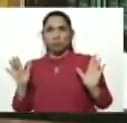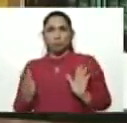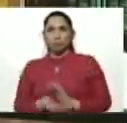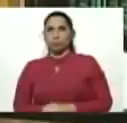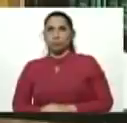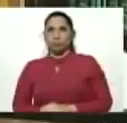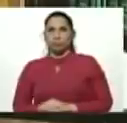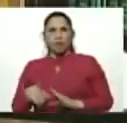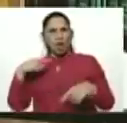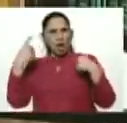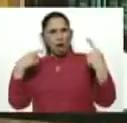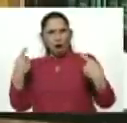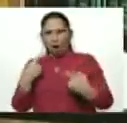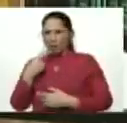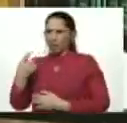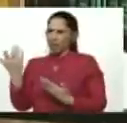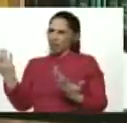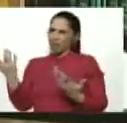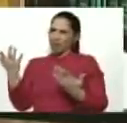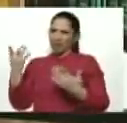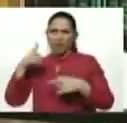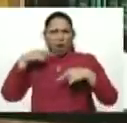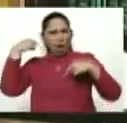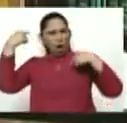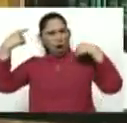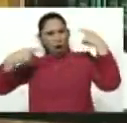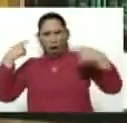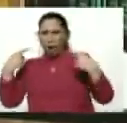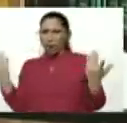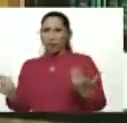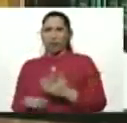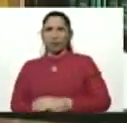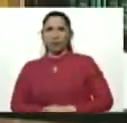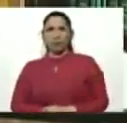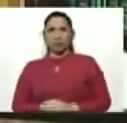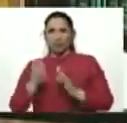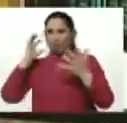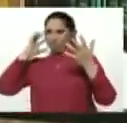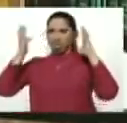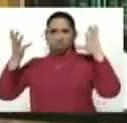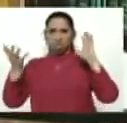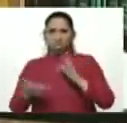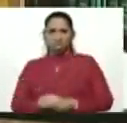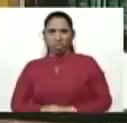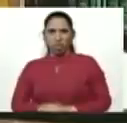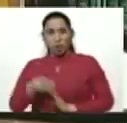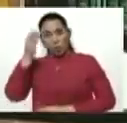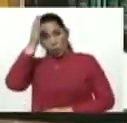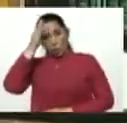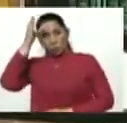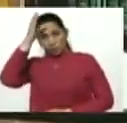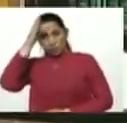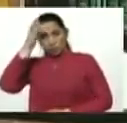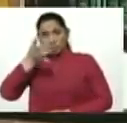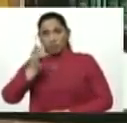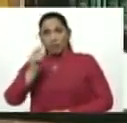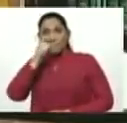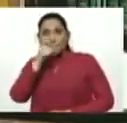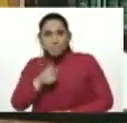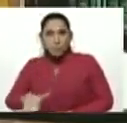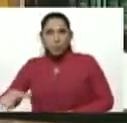Tan loco lo que lo digan. Tan loco de perinola lo que lo digan. Es la conciencia de un